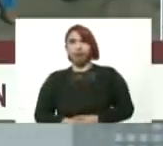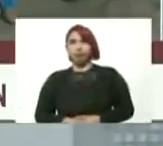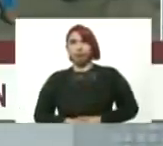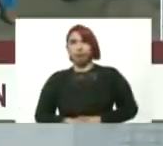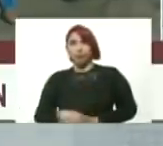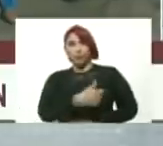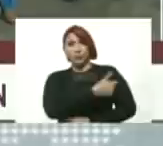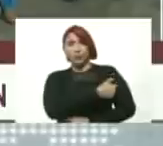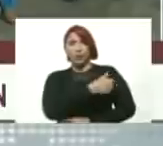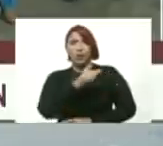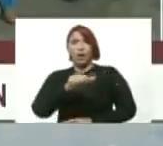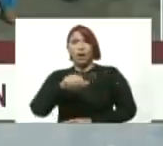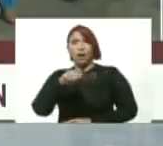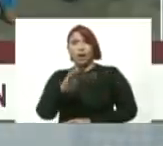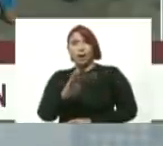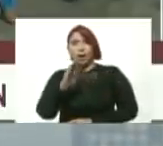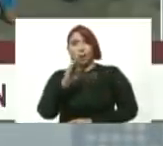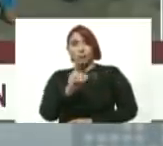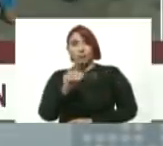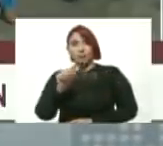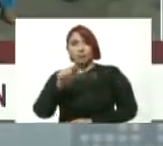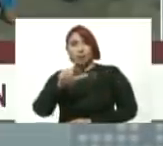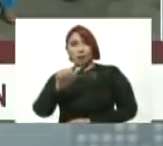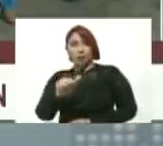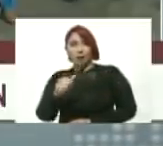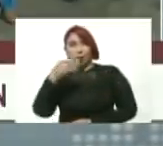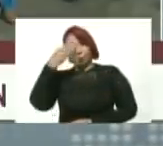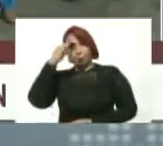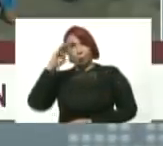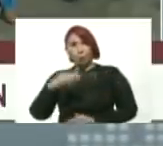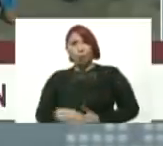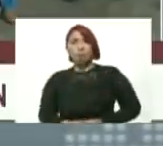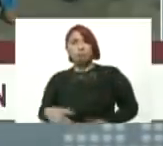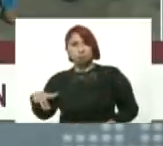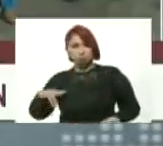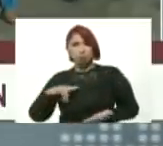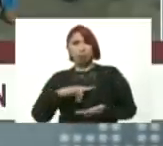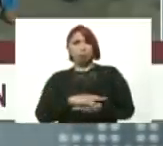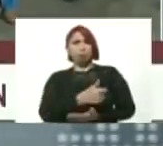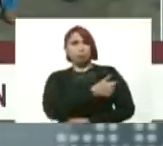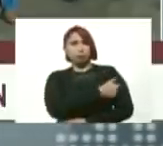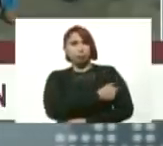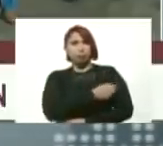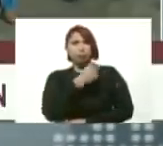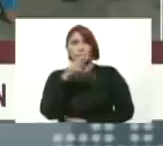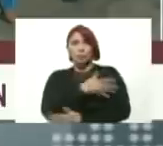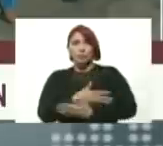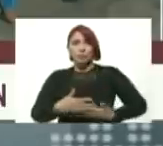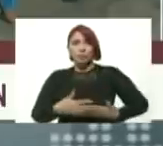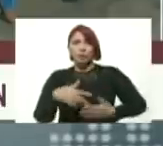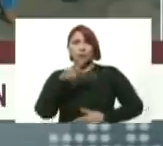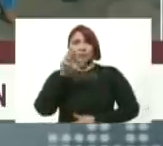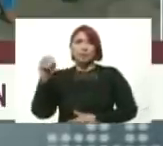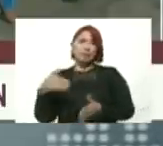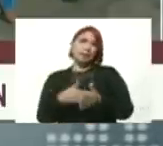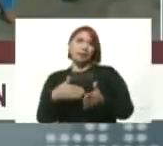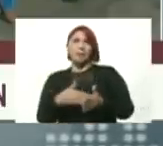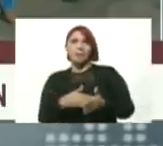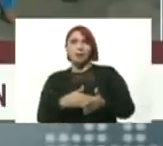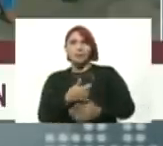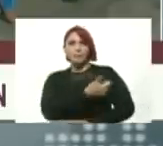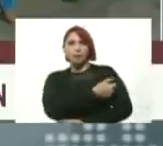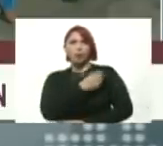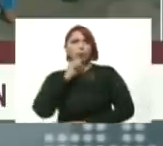tala de cuba y bueno así han ido llegando vacunas llegaron 2 millones 300 mil vacunas de rusia